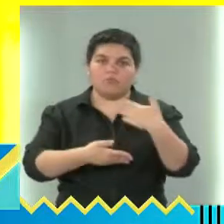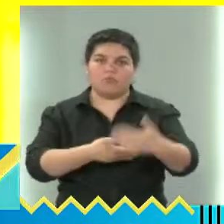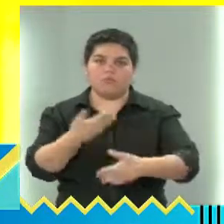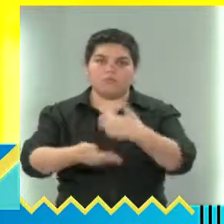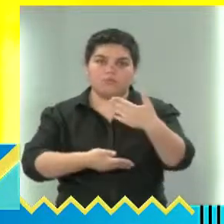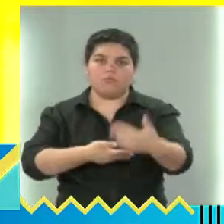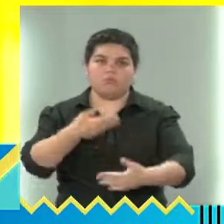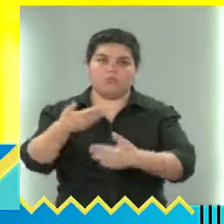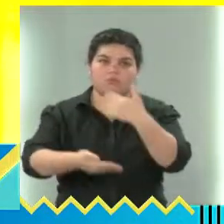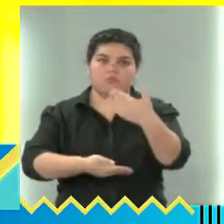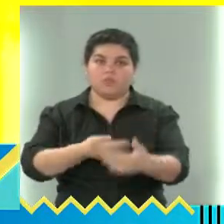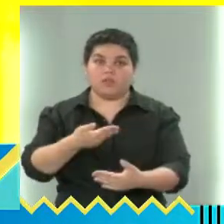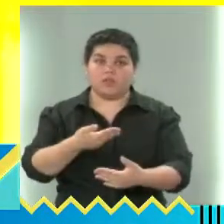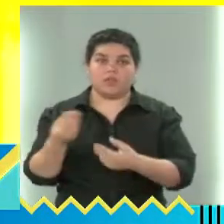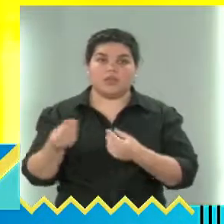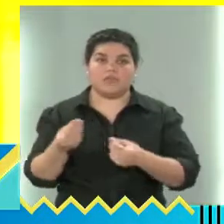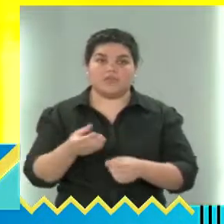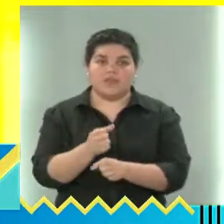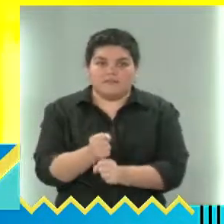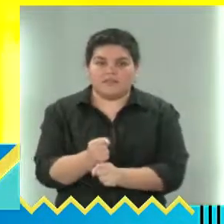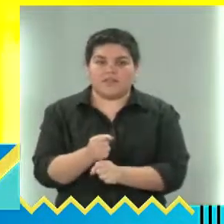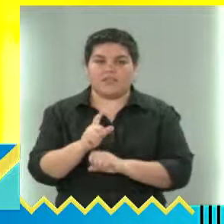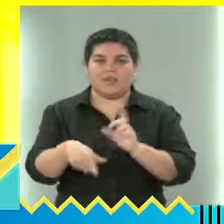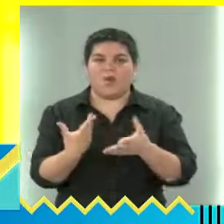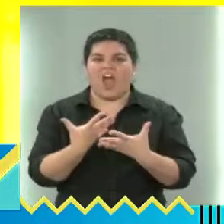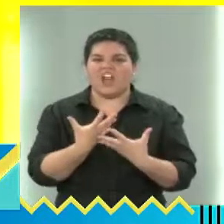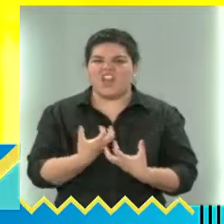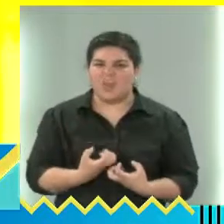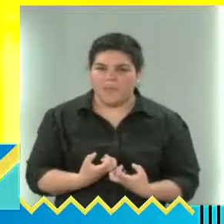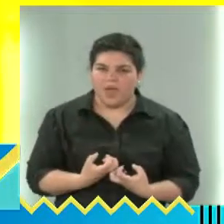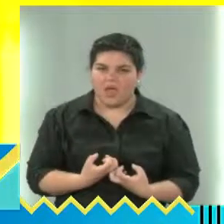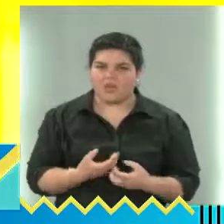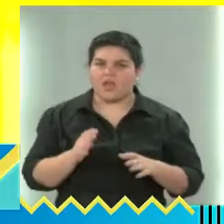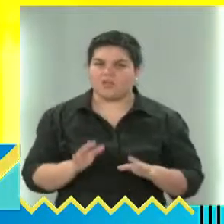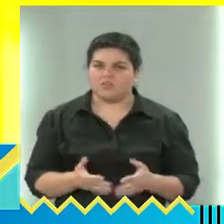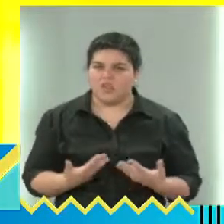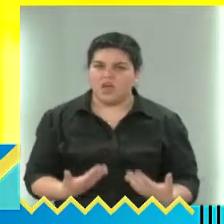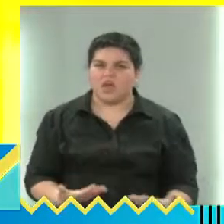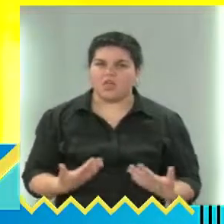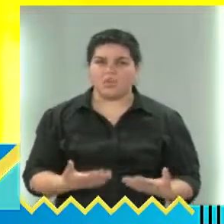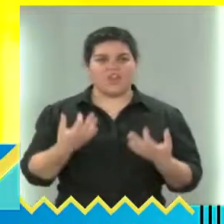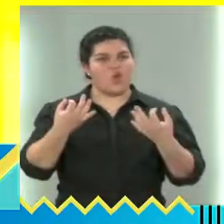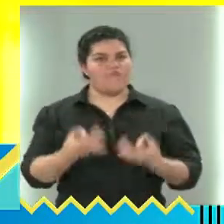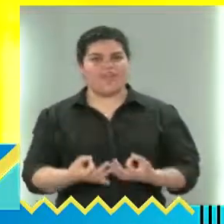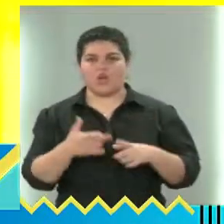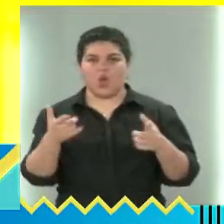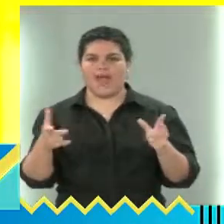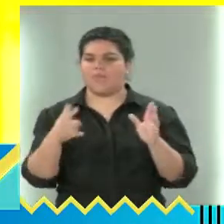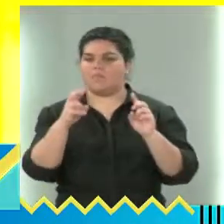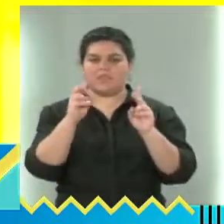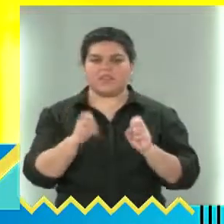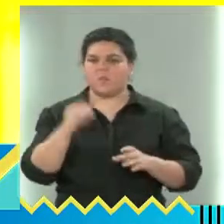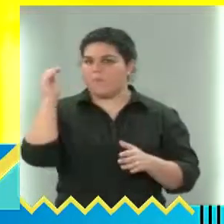semanas entre donaciones, lo saturás y terminás anémico. Pero sí un poco ejercitar a